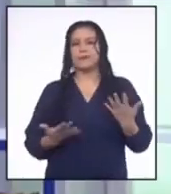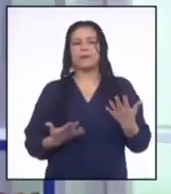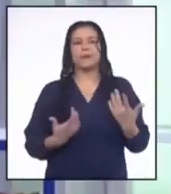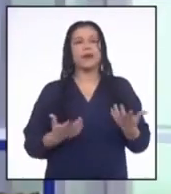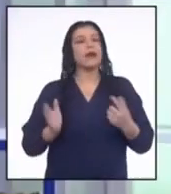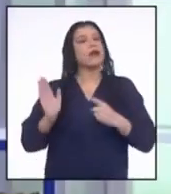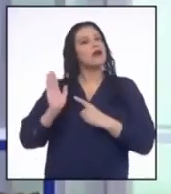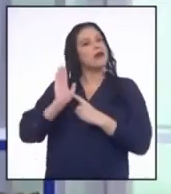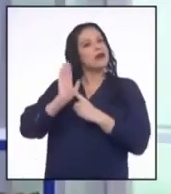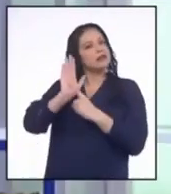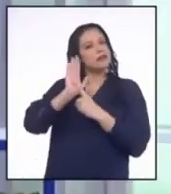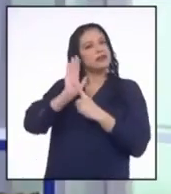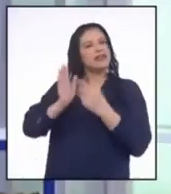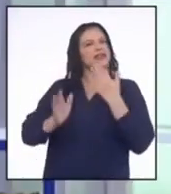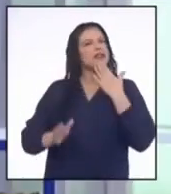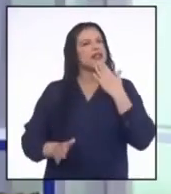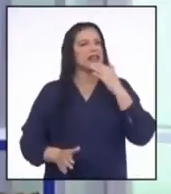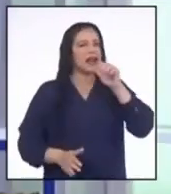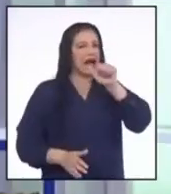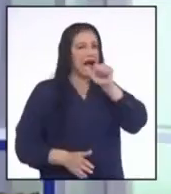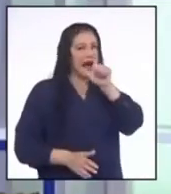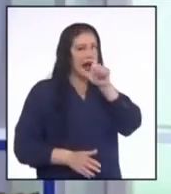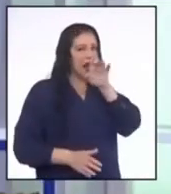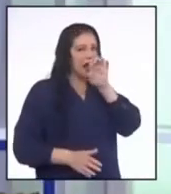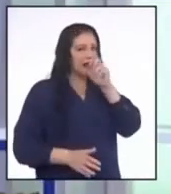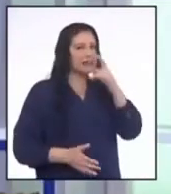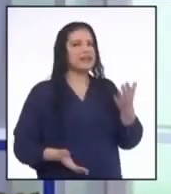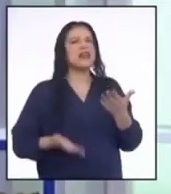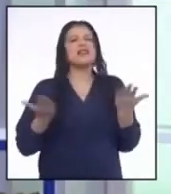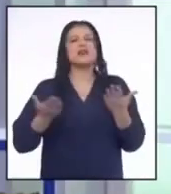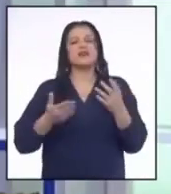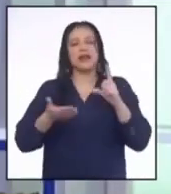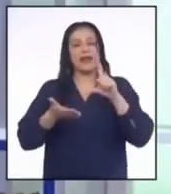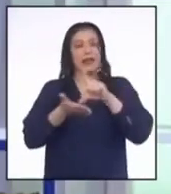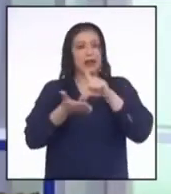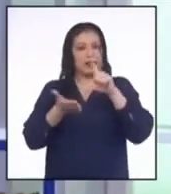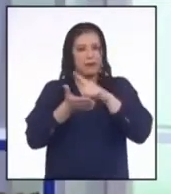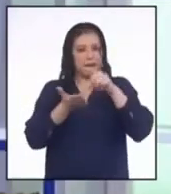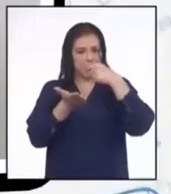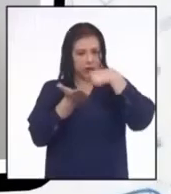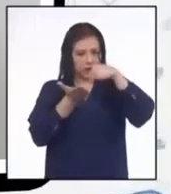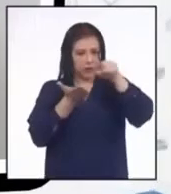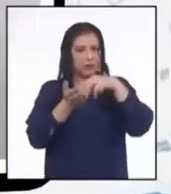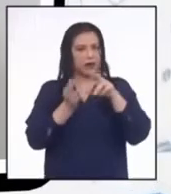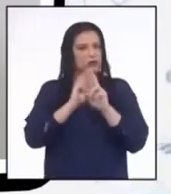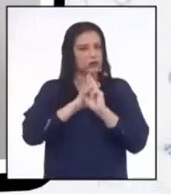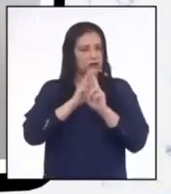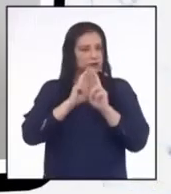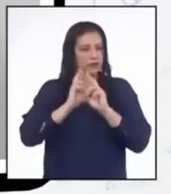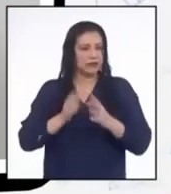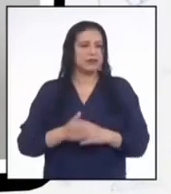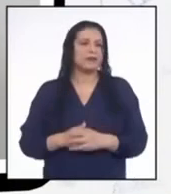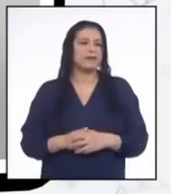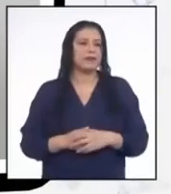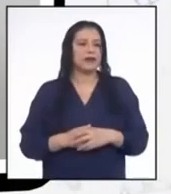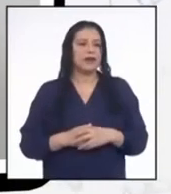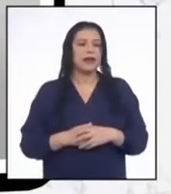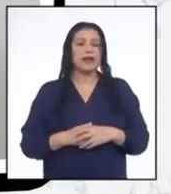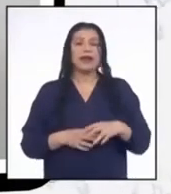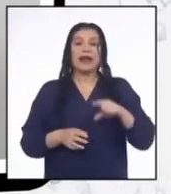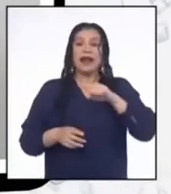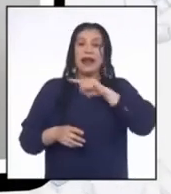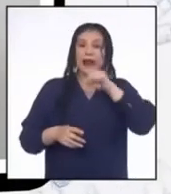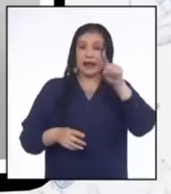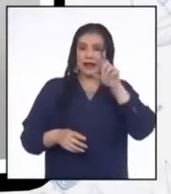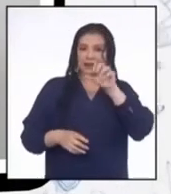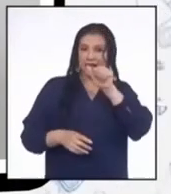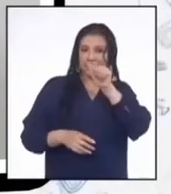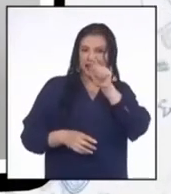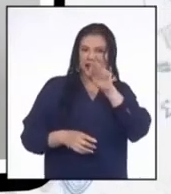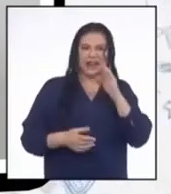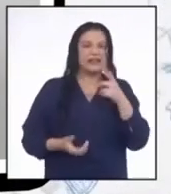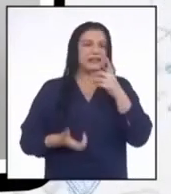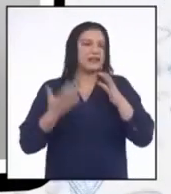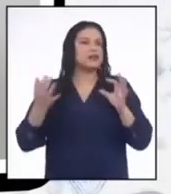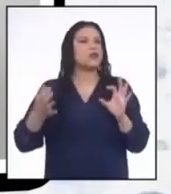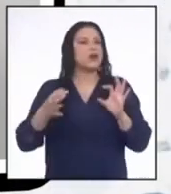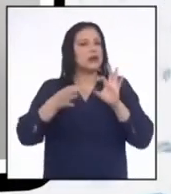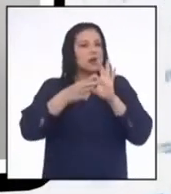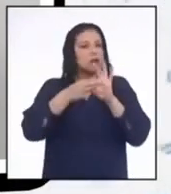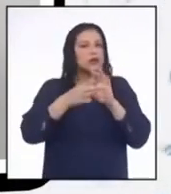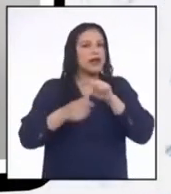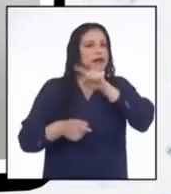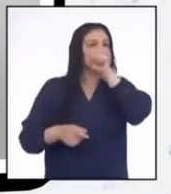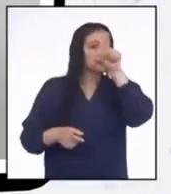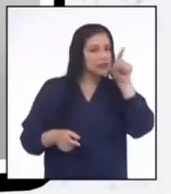Les presento a Alexa. Ella es de Lima y nos ha enviado su respuesta. La recta tangente es aquella que intersecta a